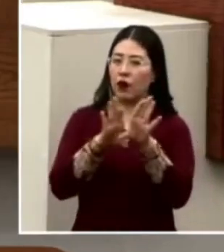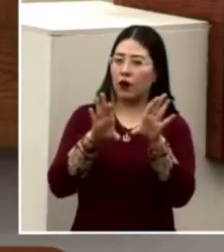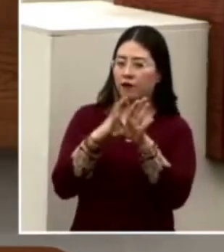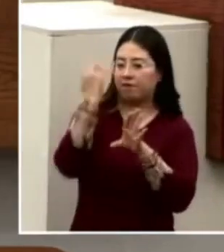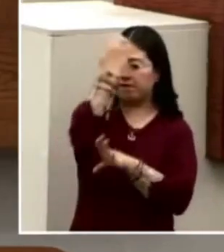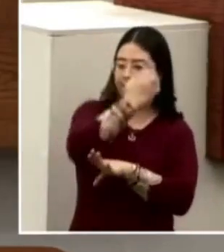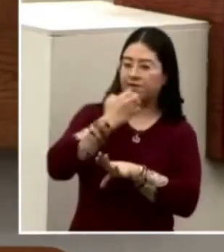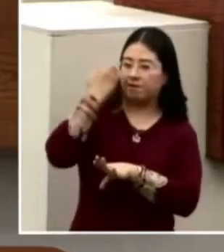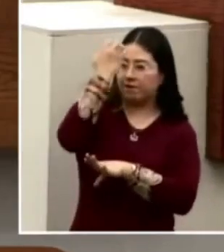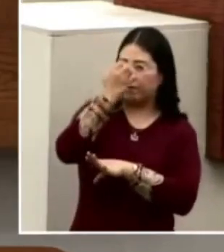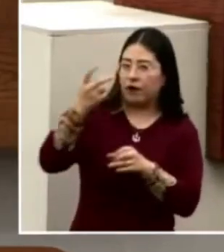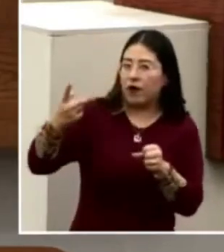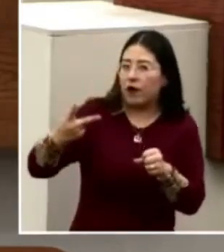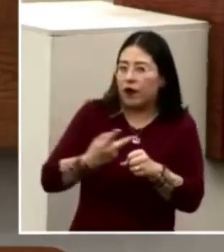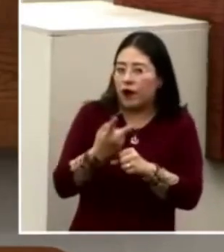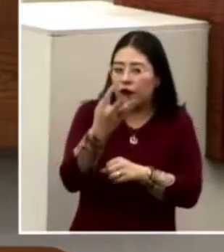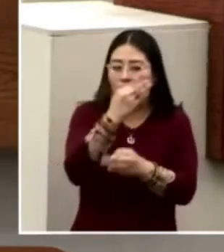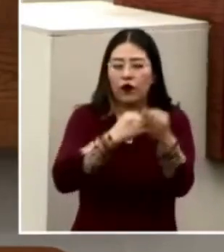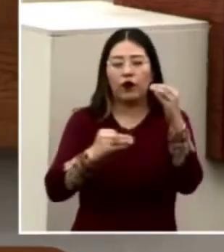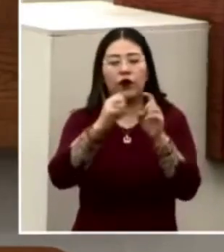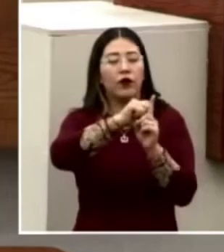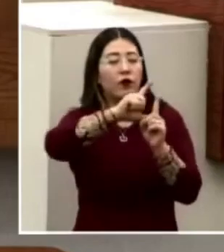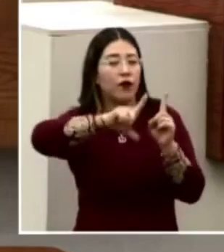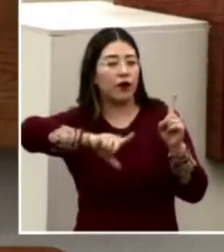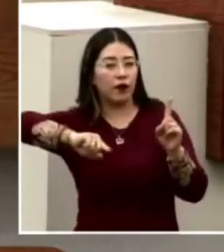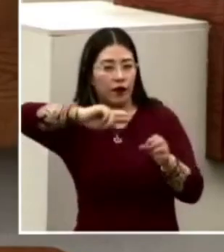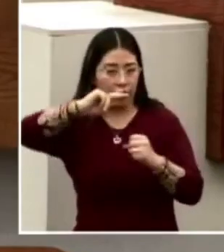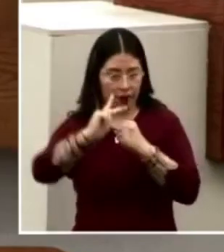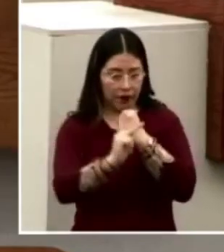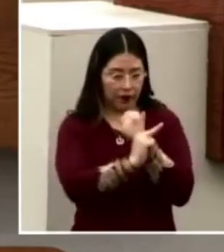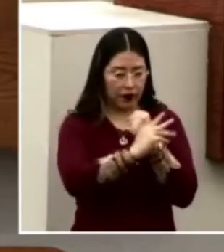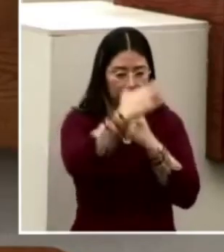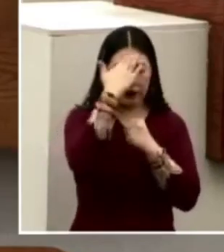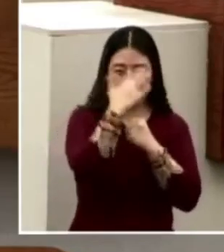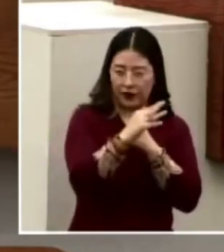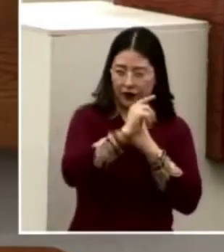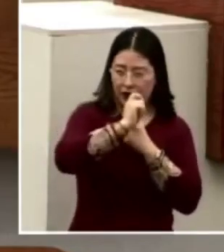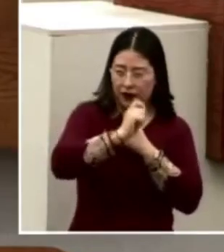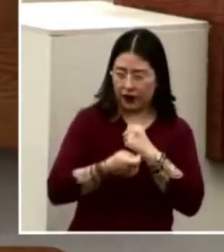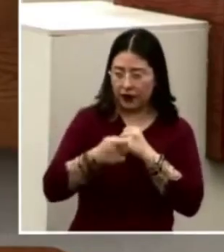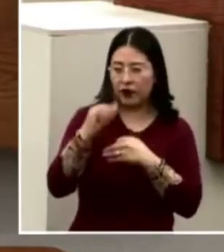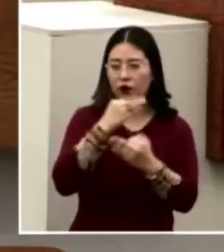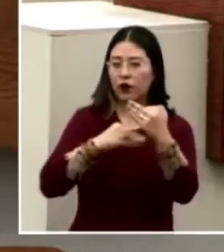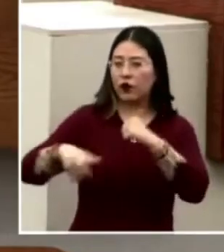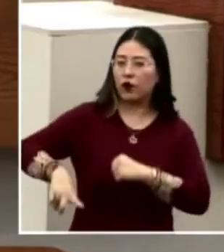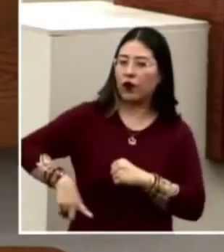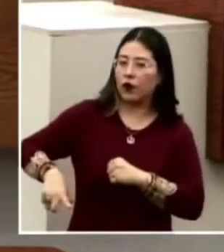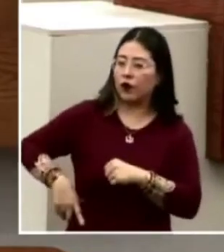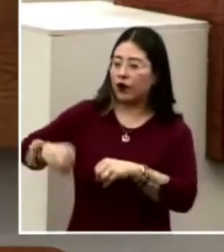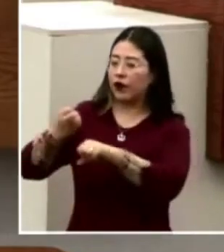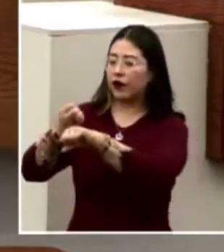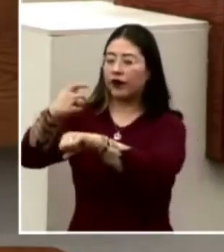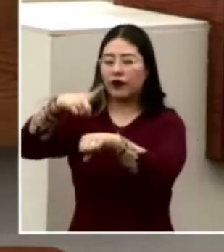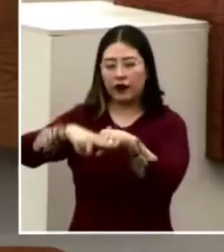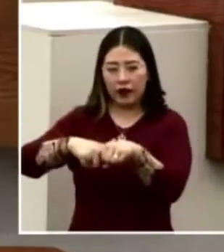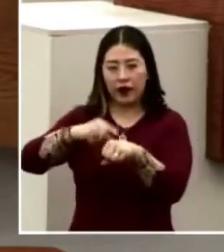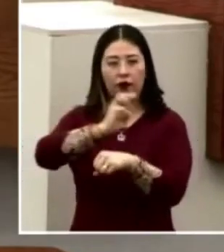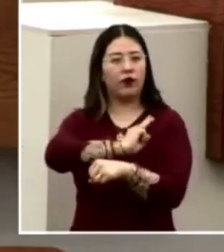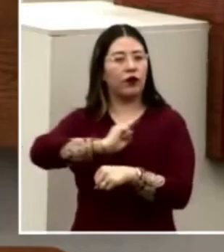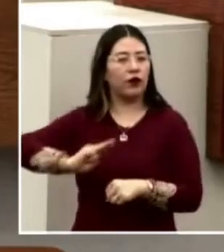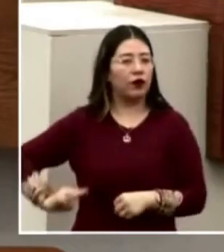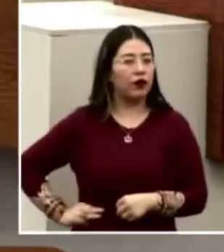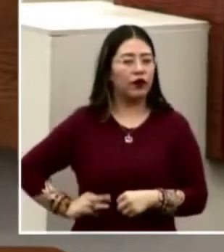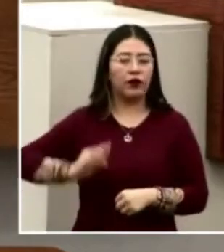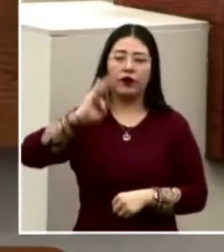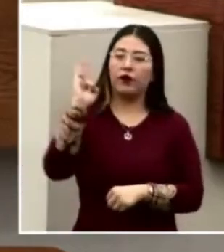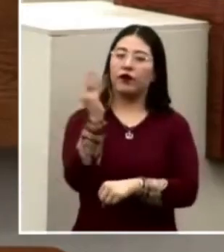país, cómo, por la razón que haya sido, los gobiernos estatales, municipales,